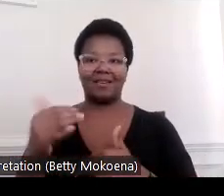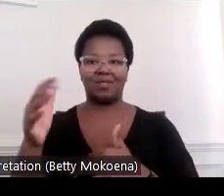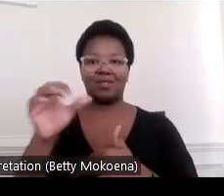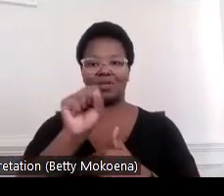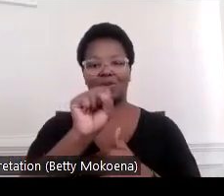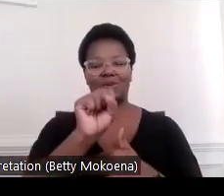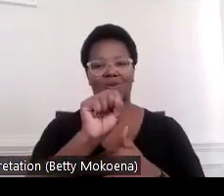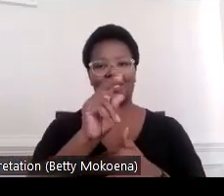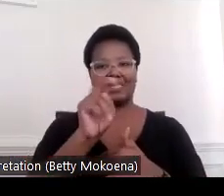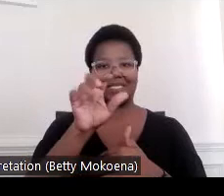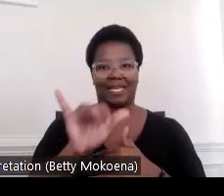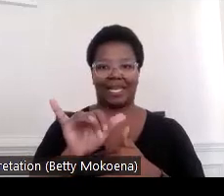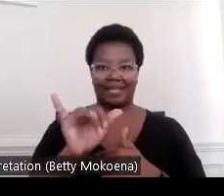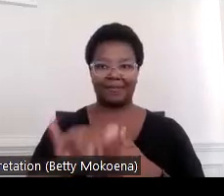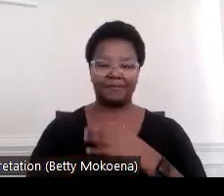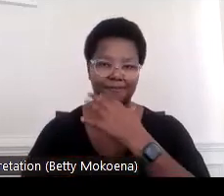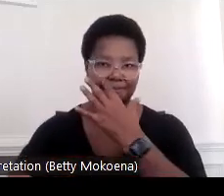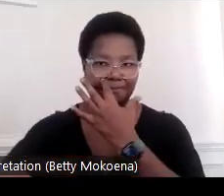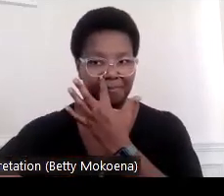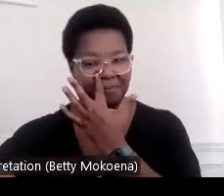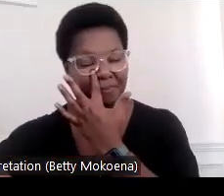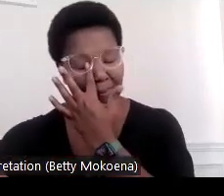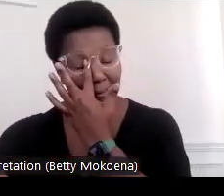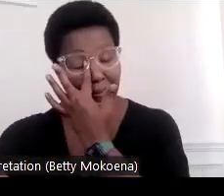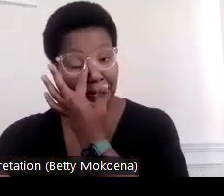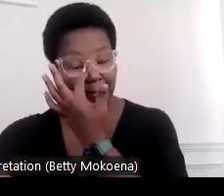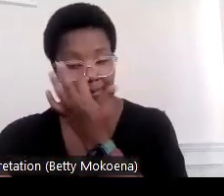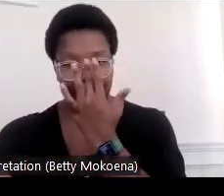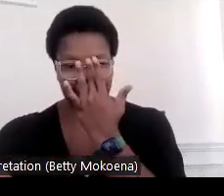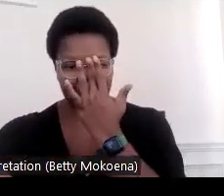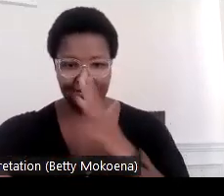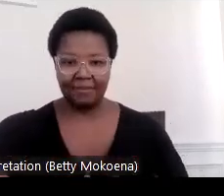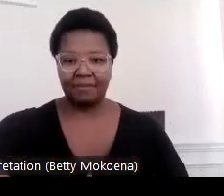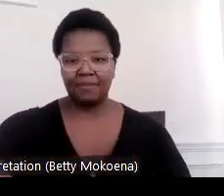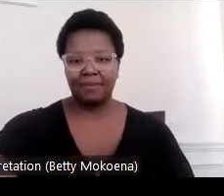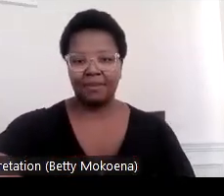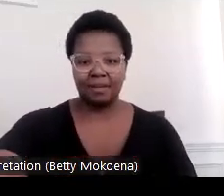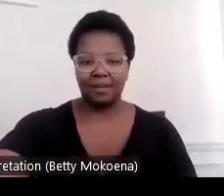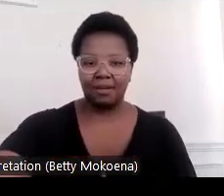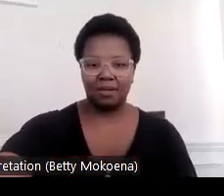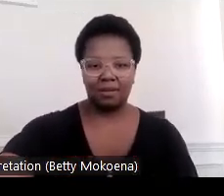estamos a tiempo pero vamos a cederle la palabra a